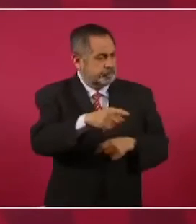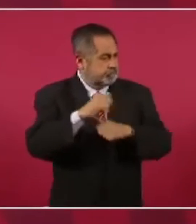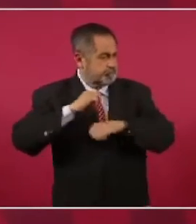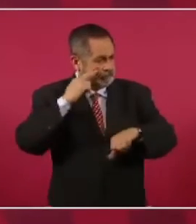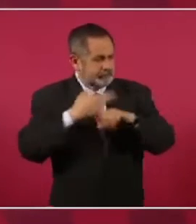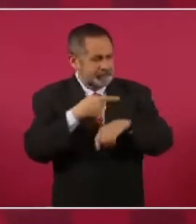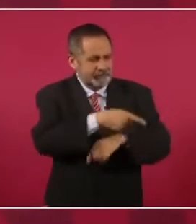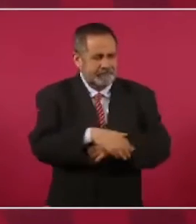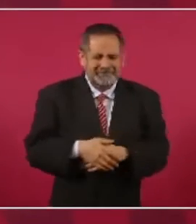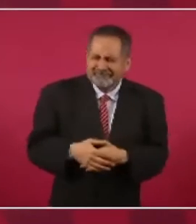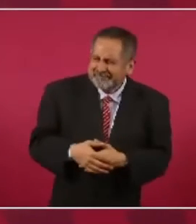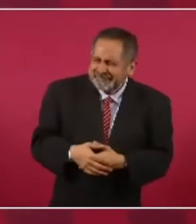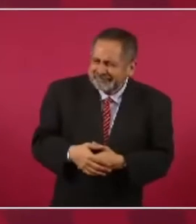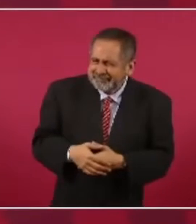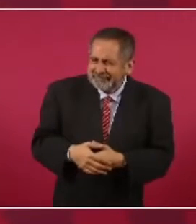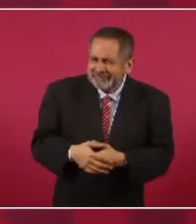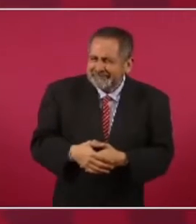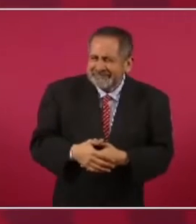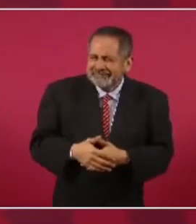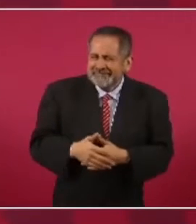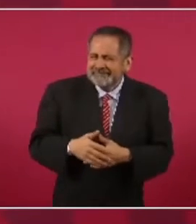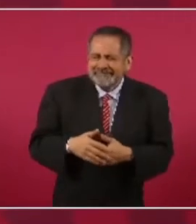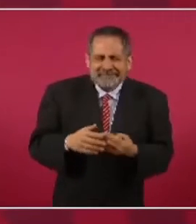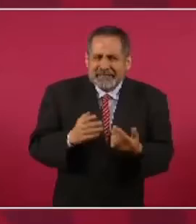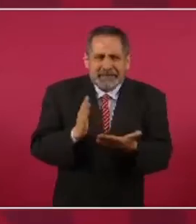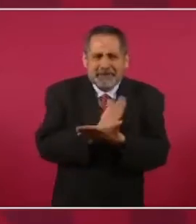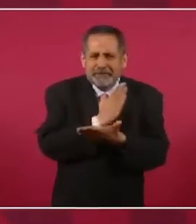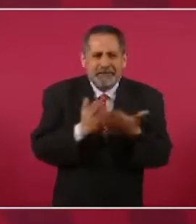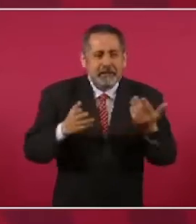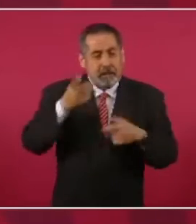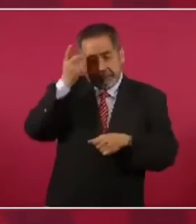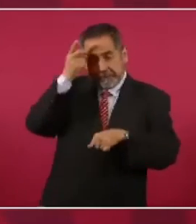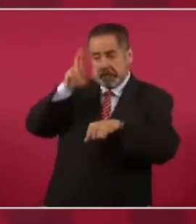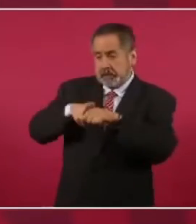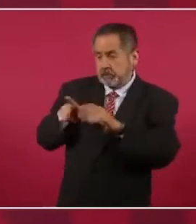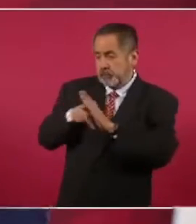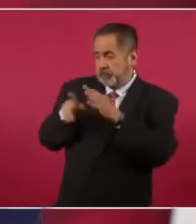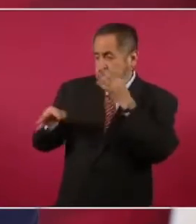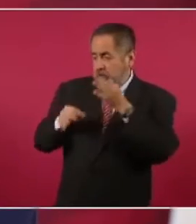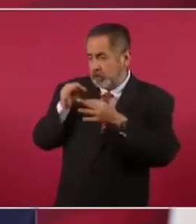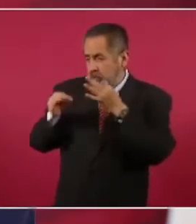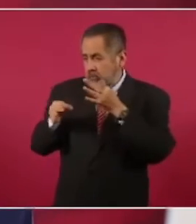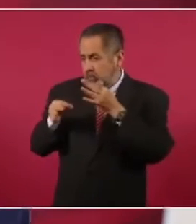¿Qué tiene que ver el Financiero con un reclusorio?